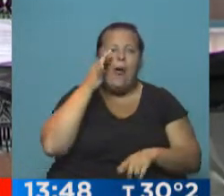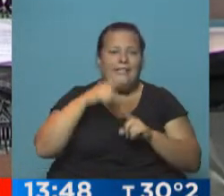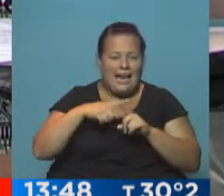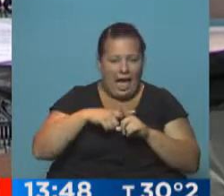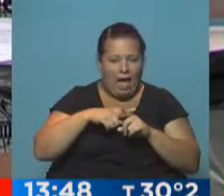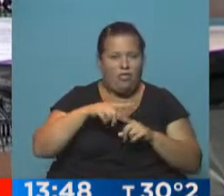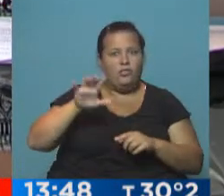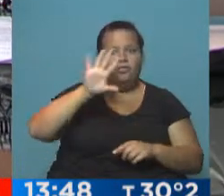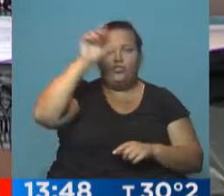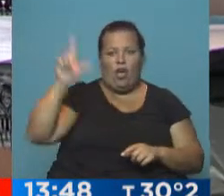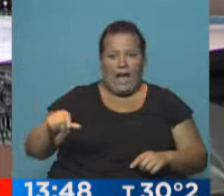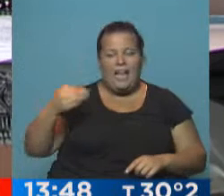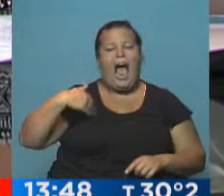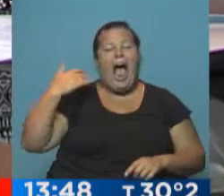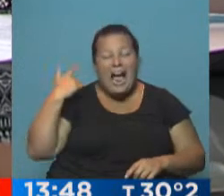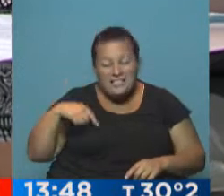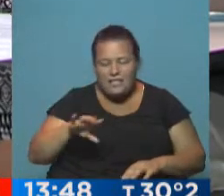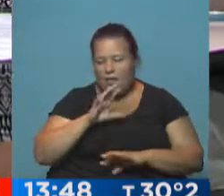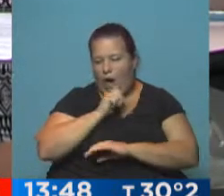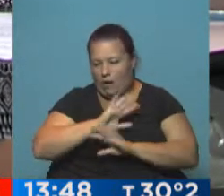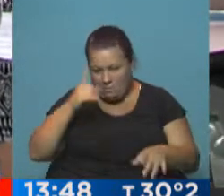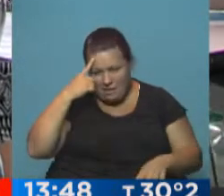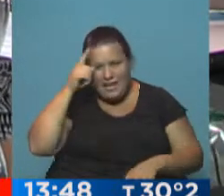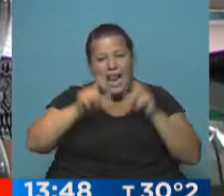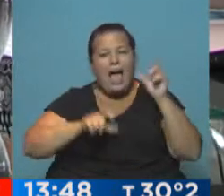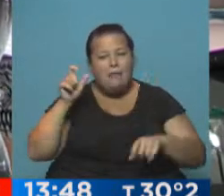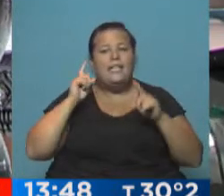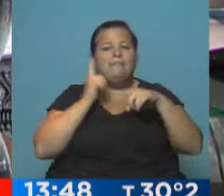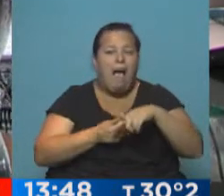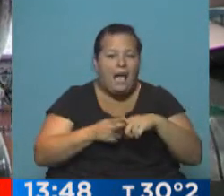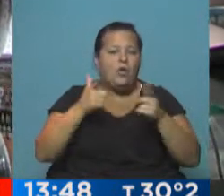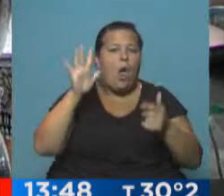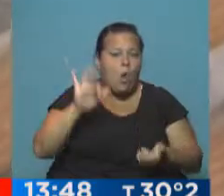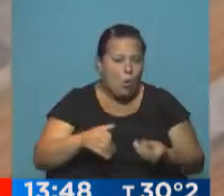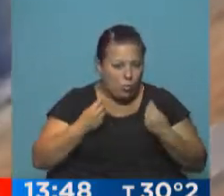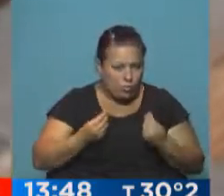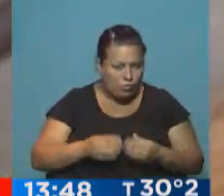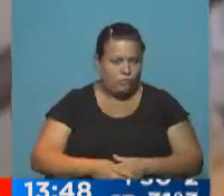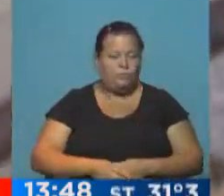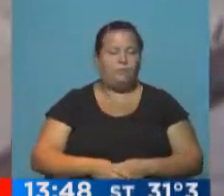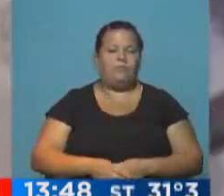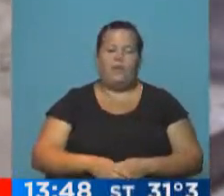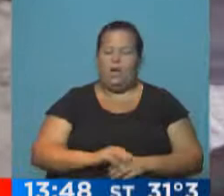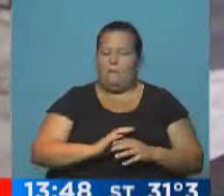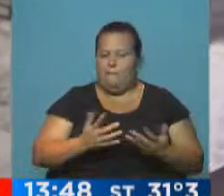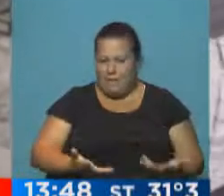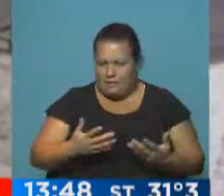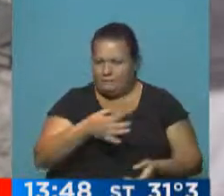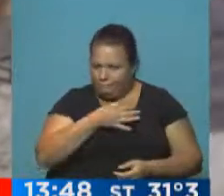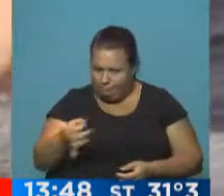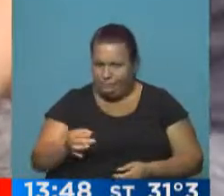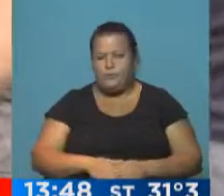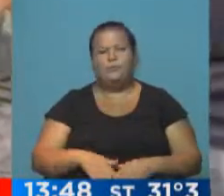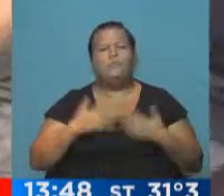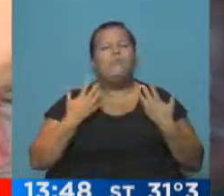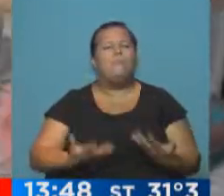grados en gran parte del Ayer país. fue insoportable. Imagínense para las personas que además estaban sin luz. Pesadísimo, efectivamente.